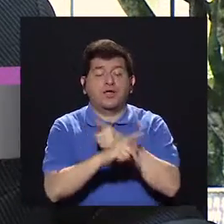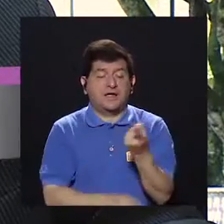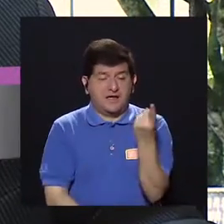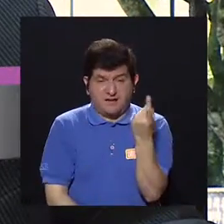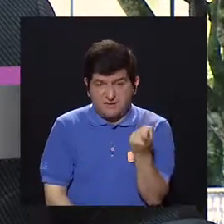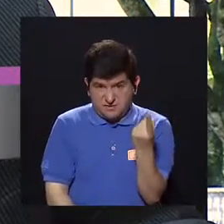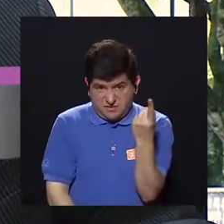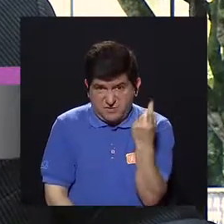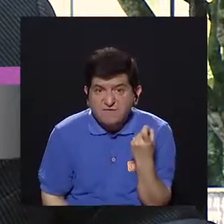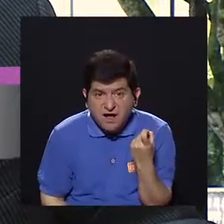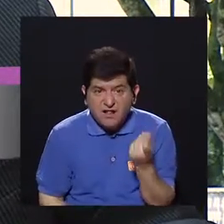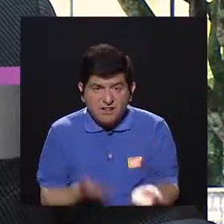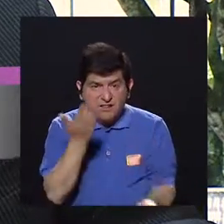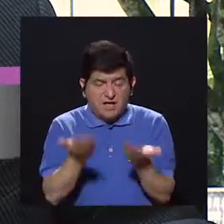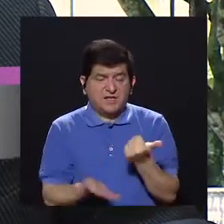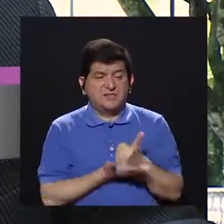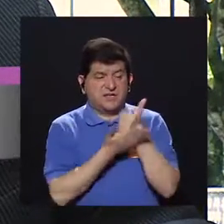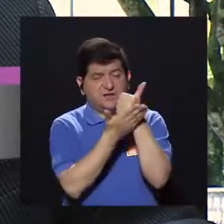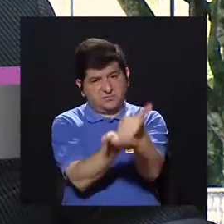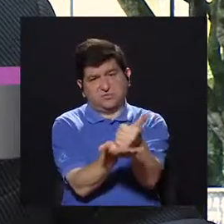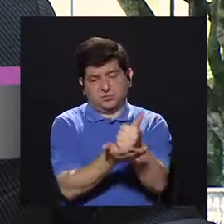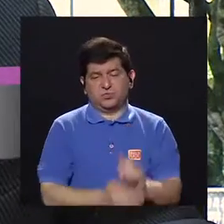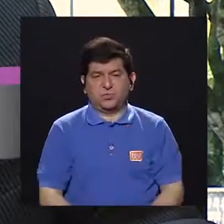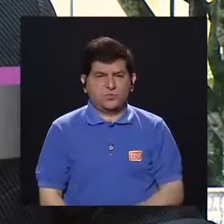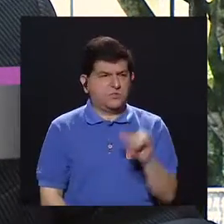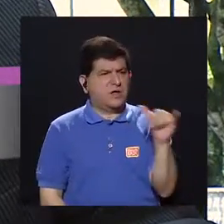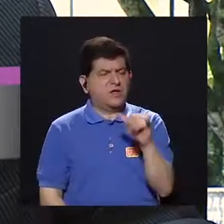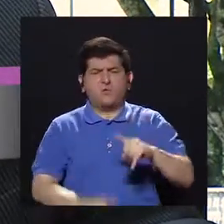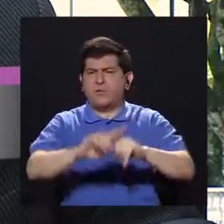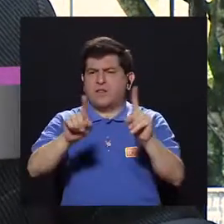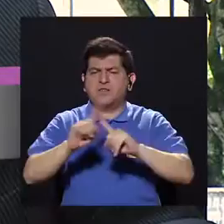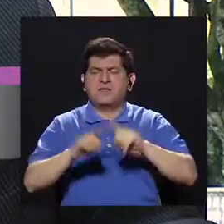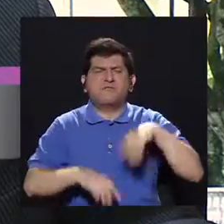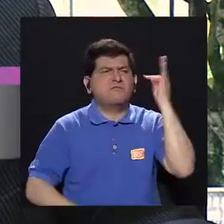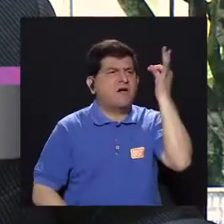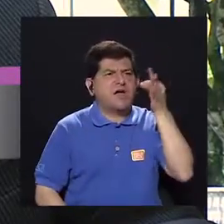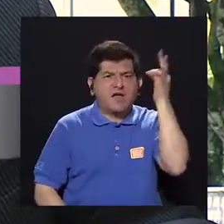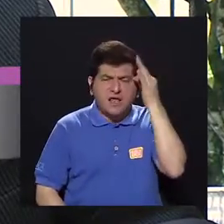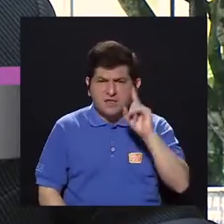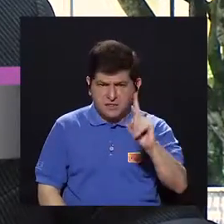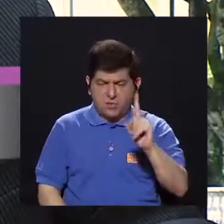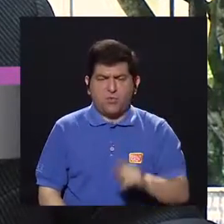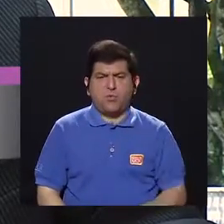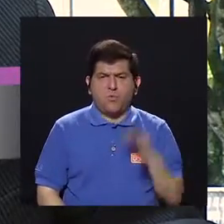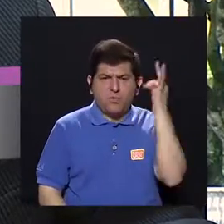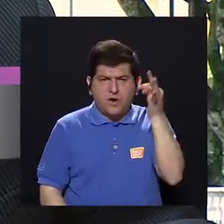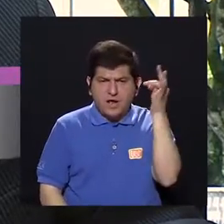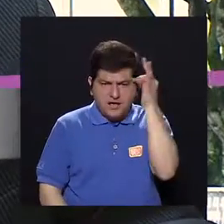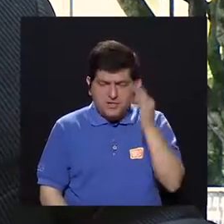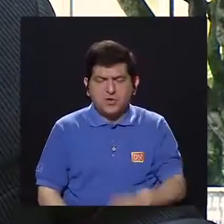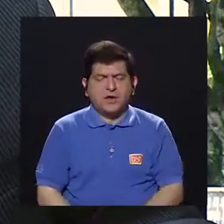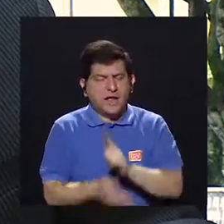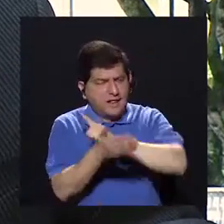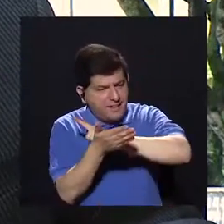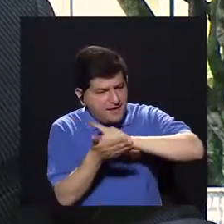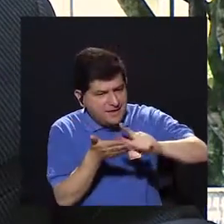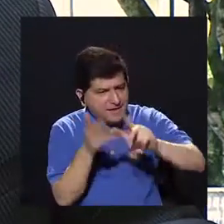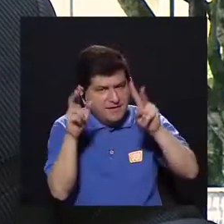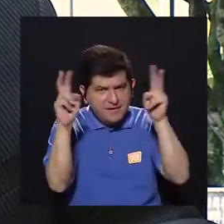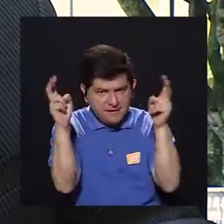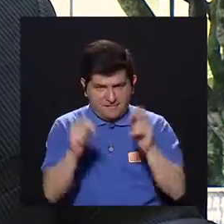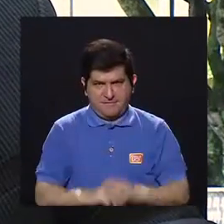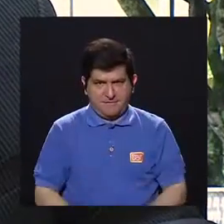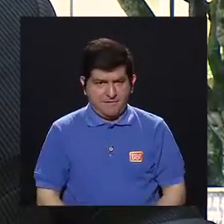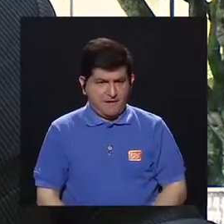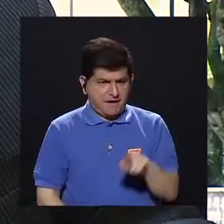la falta de vitamina D podría contribuir a esto. También hay una serie de teorías, hay una de ellas que se llama la teoría de la higiene.